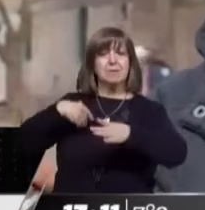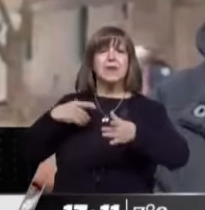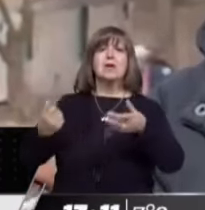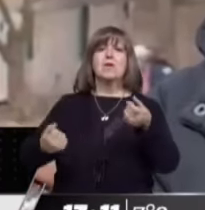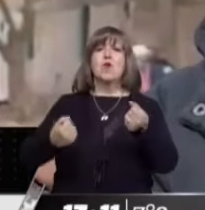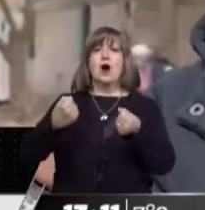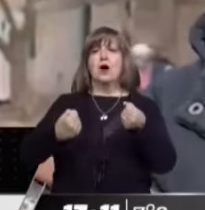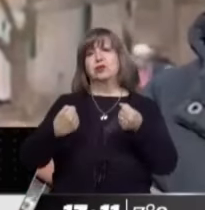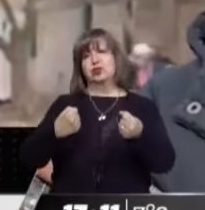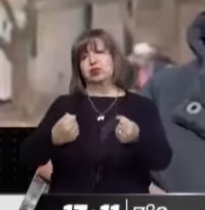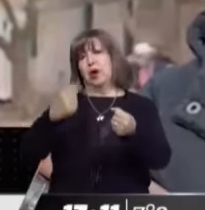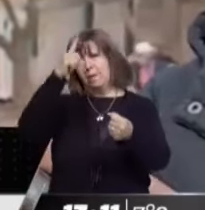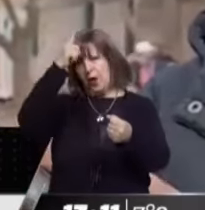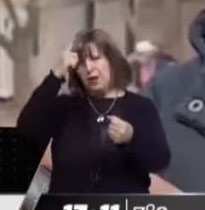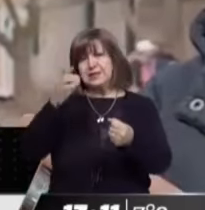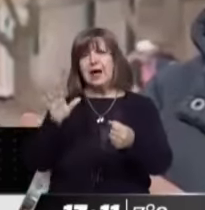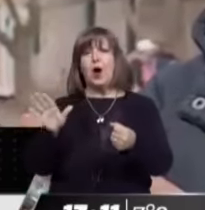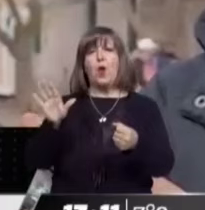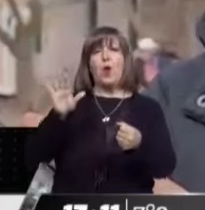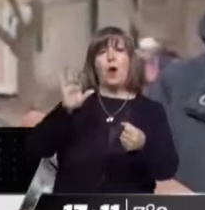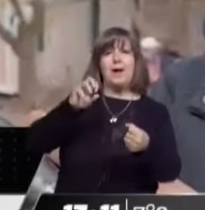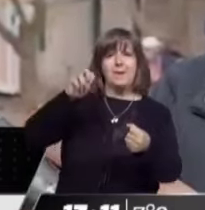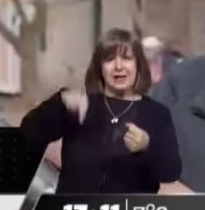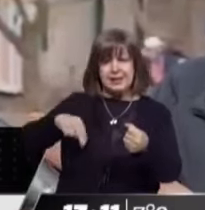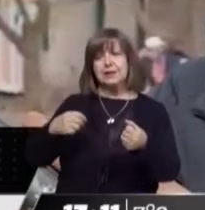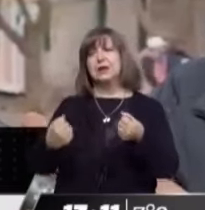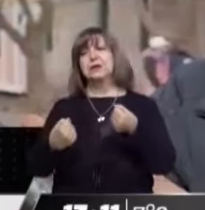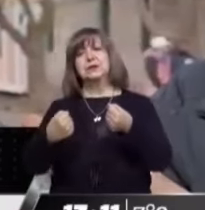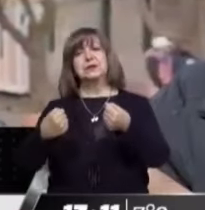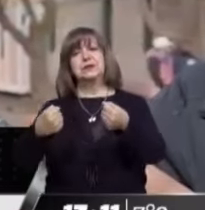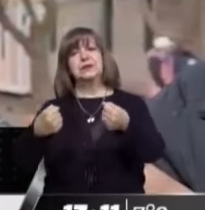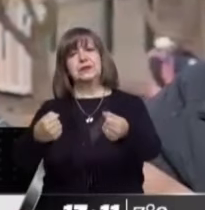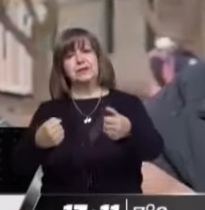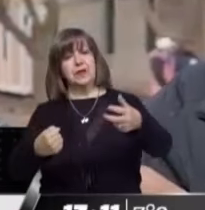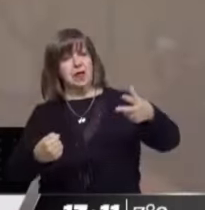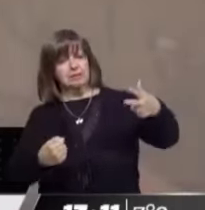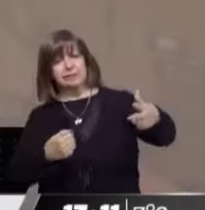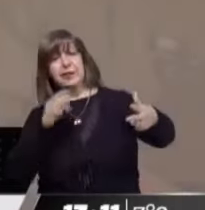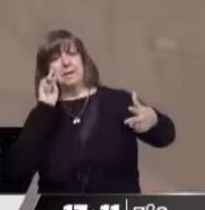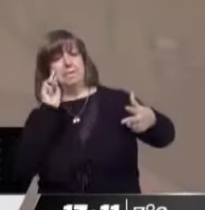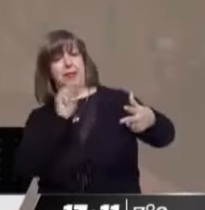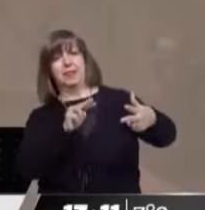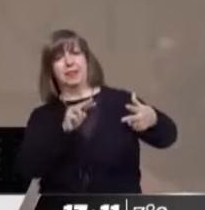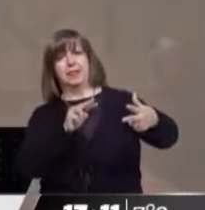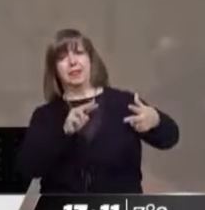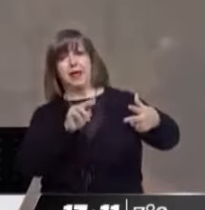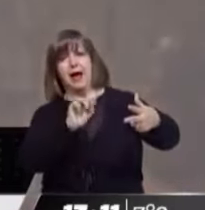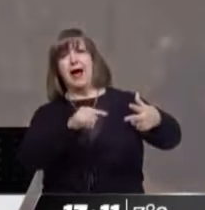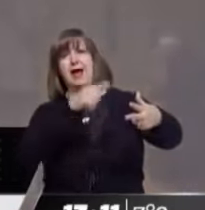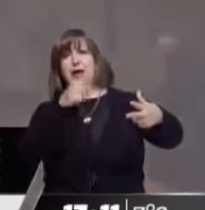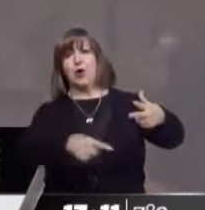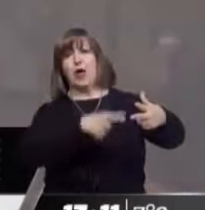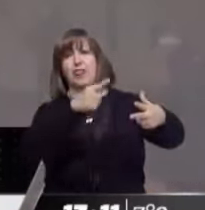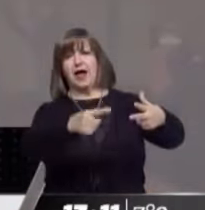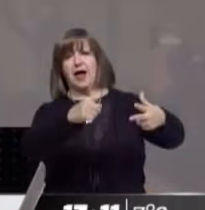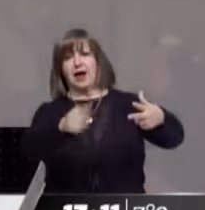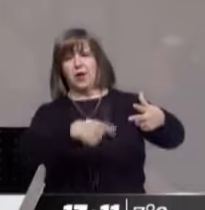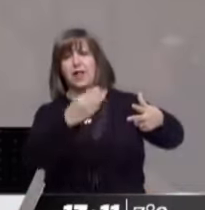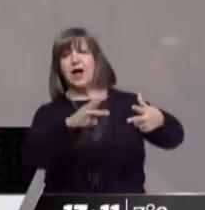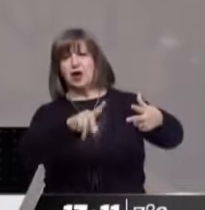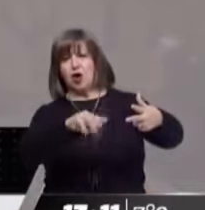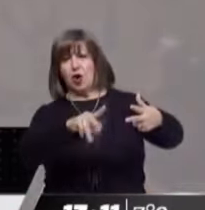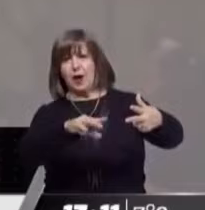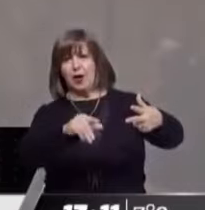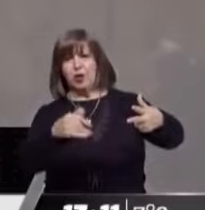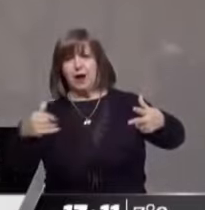sustrayendo cubiertas de los vehículos estacionados. Se ha intervenido a través del 0911, donde empieza la persecución a través del